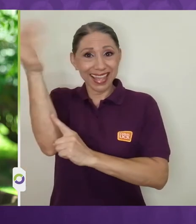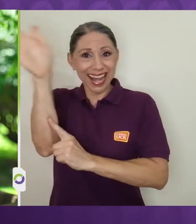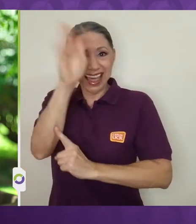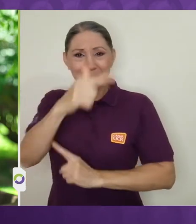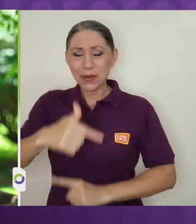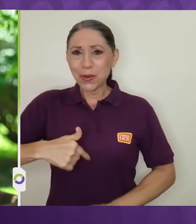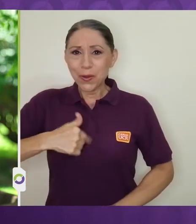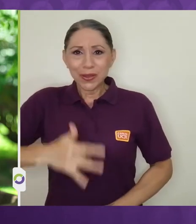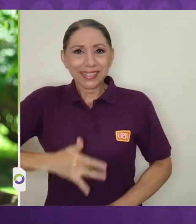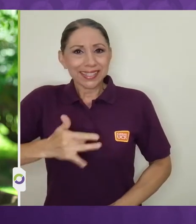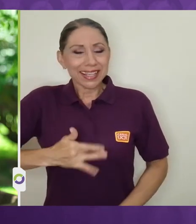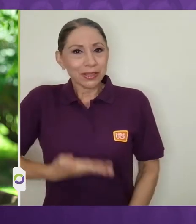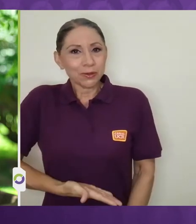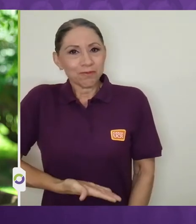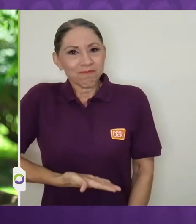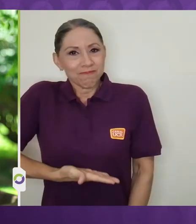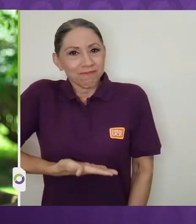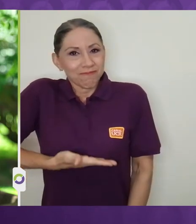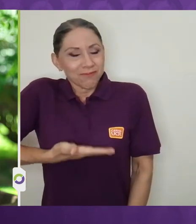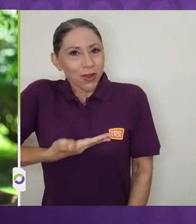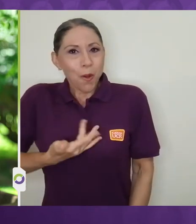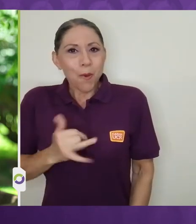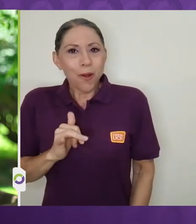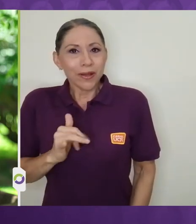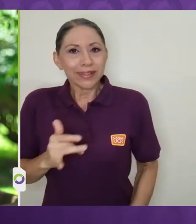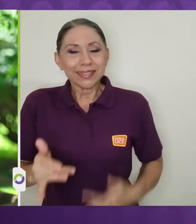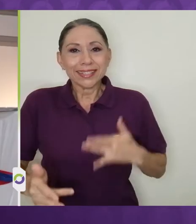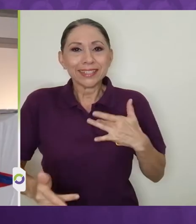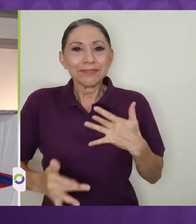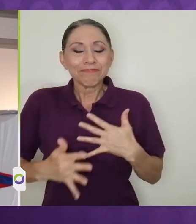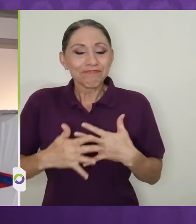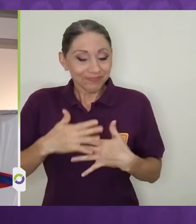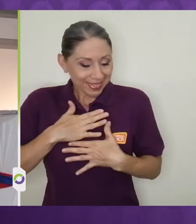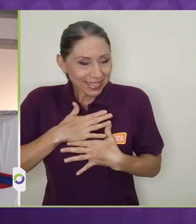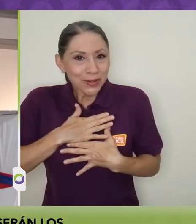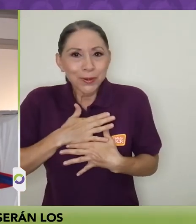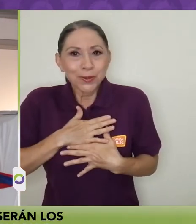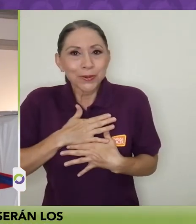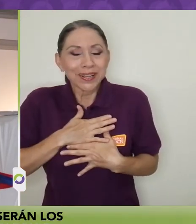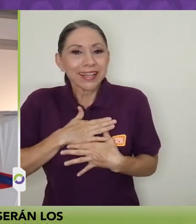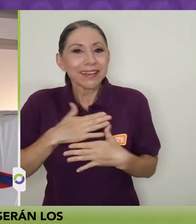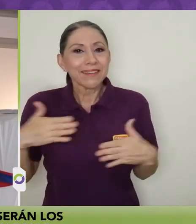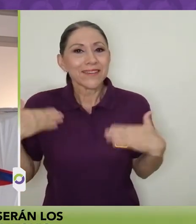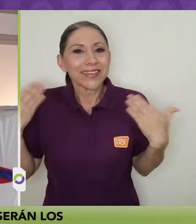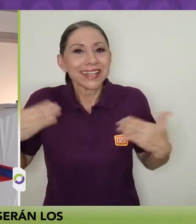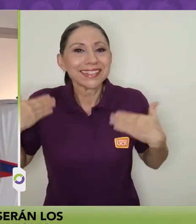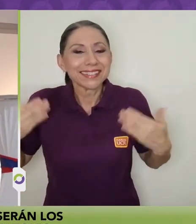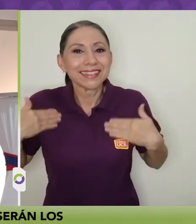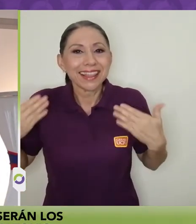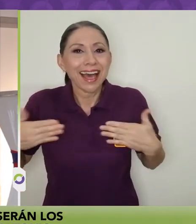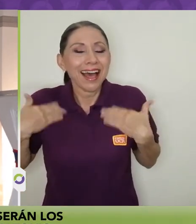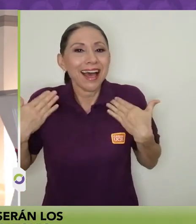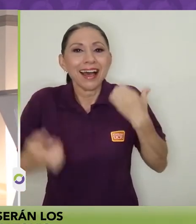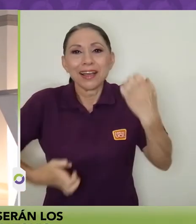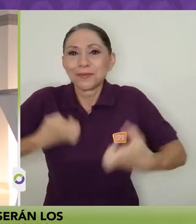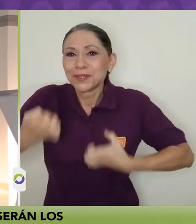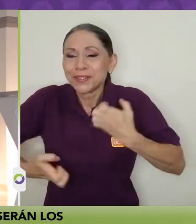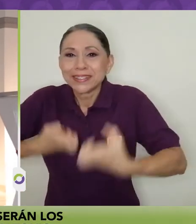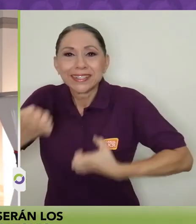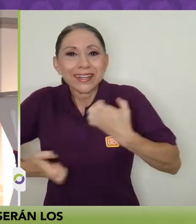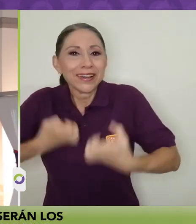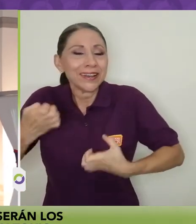uno siente un orgullo demasiado grande, uno siente como una sensación en el pecho de felicidad,